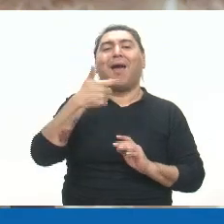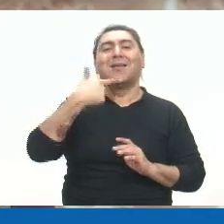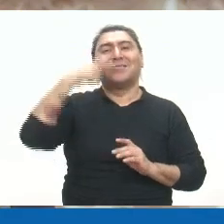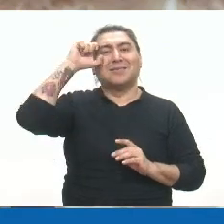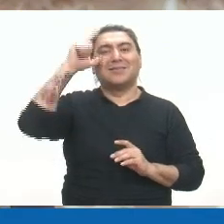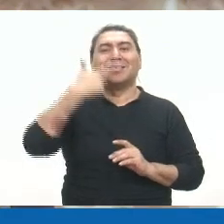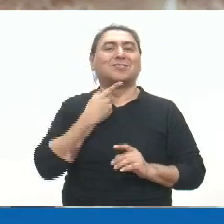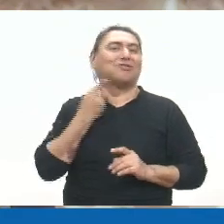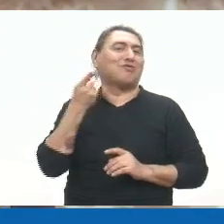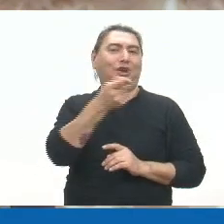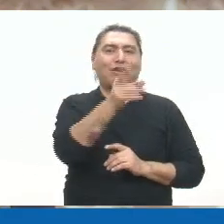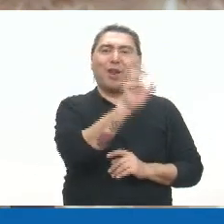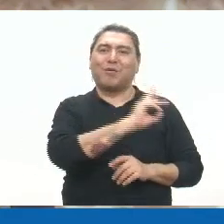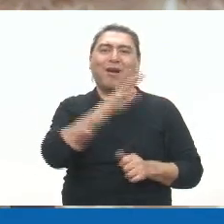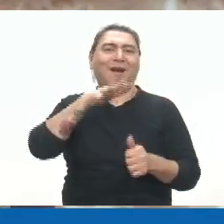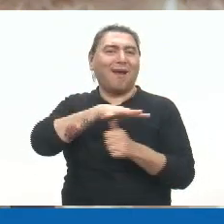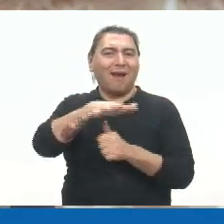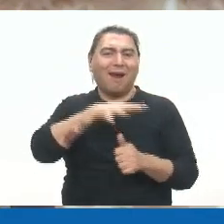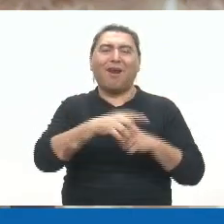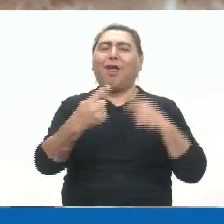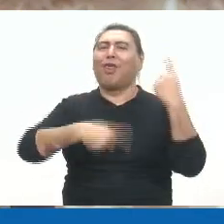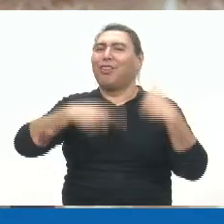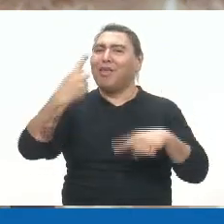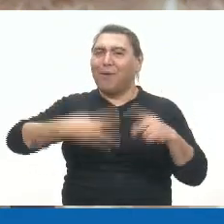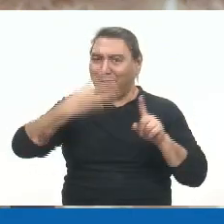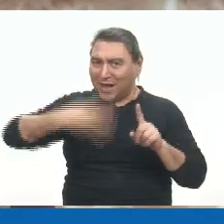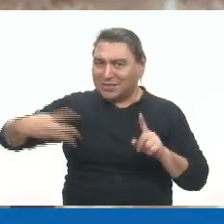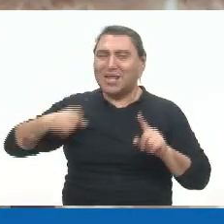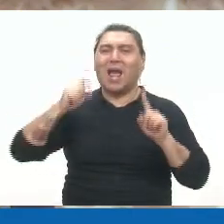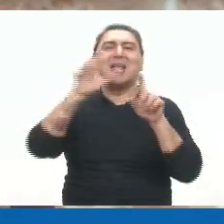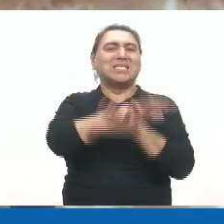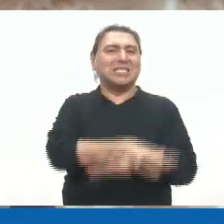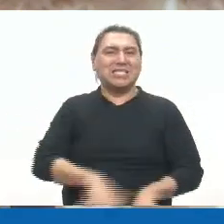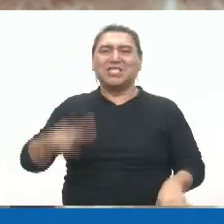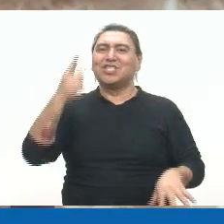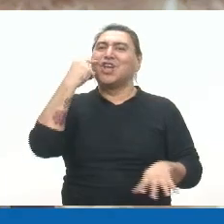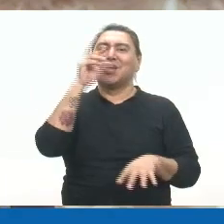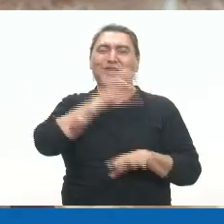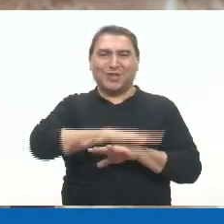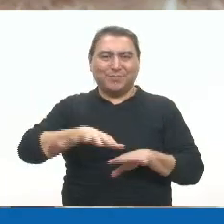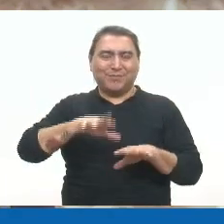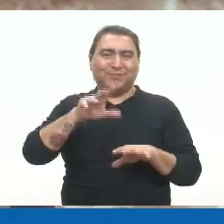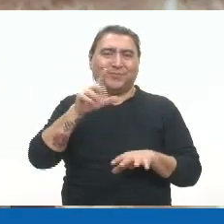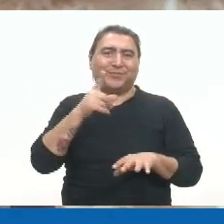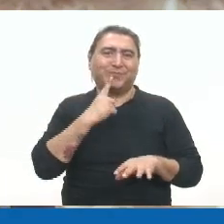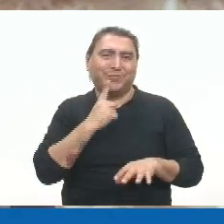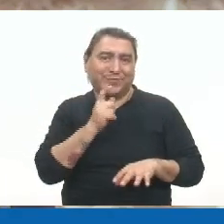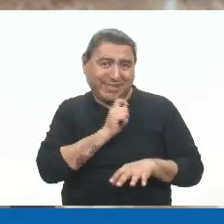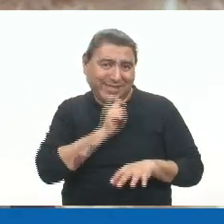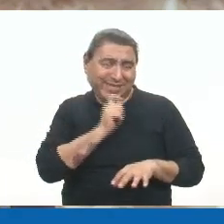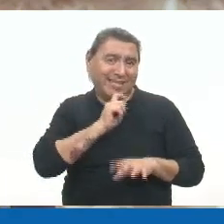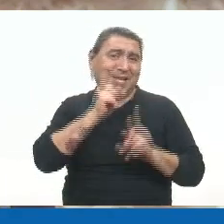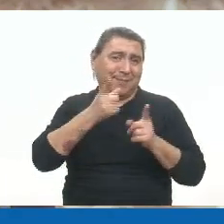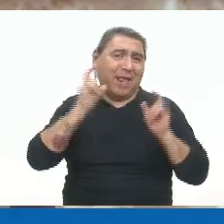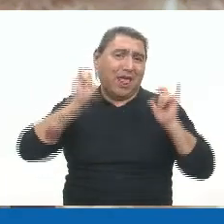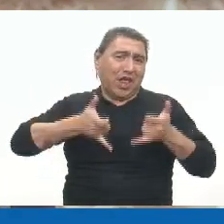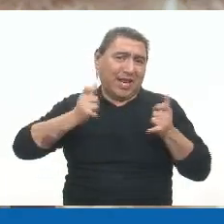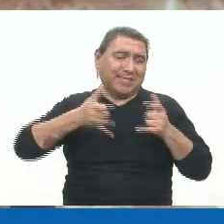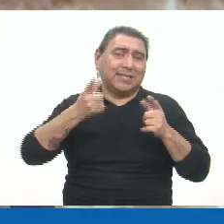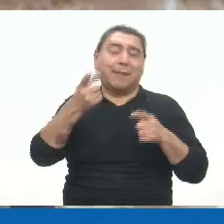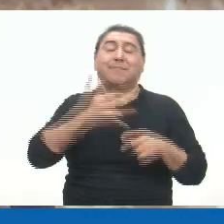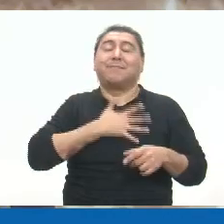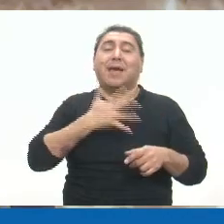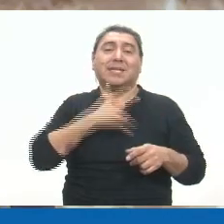las mujeres géneros diversidades niños niñas y adolescentes y me parecía